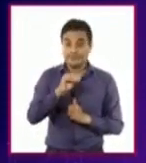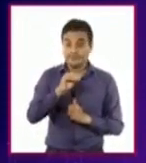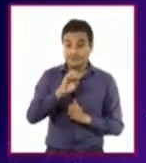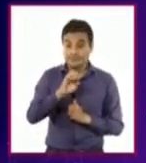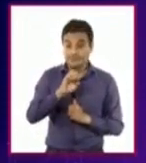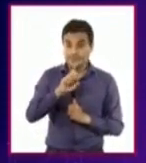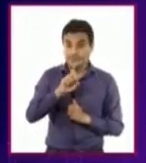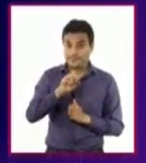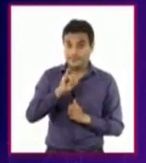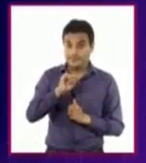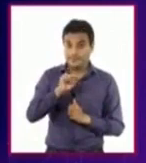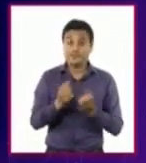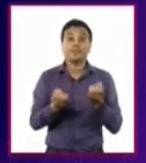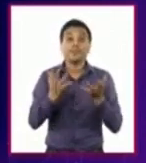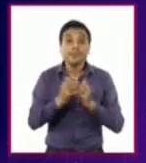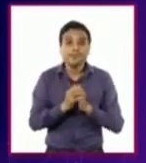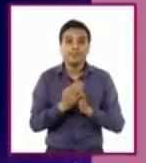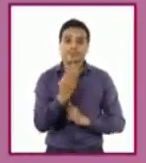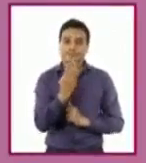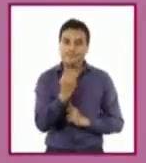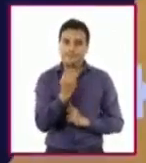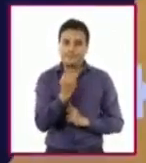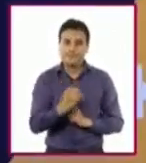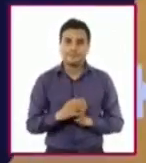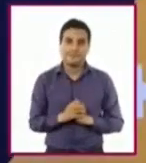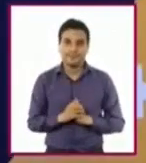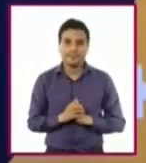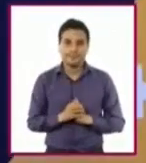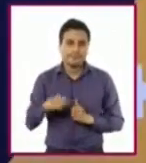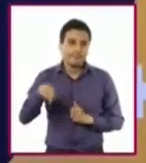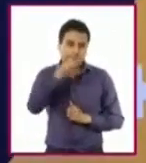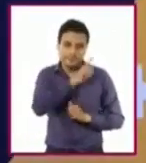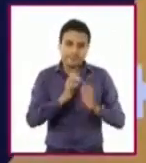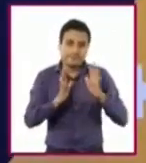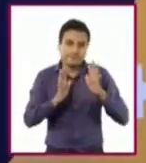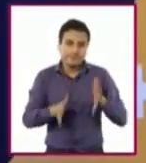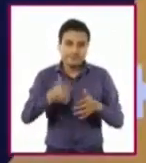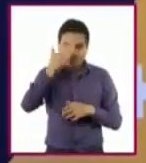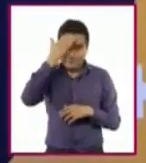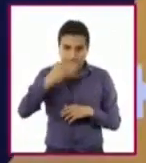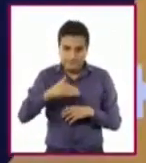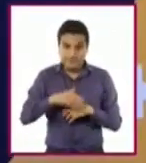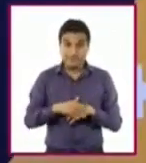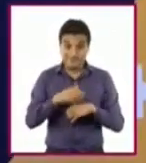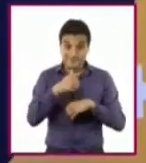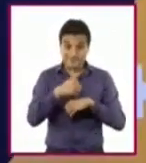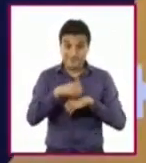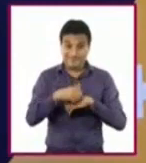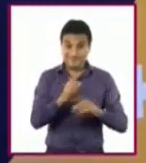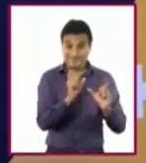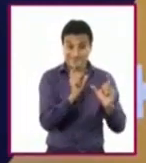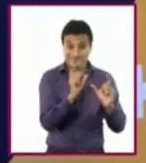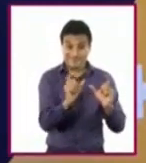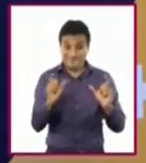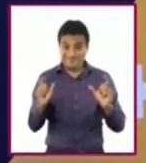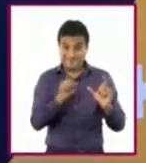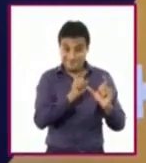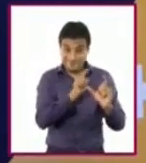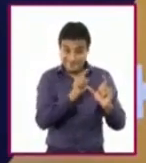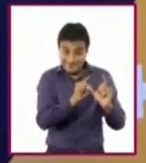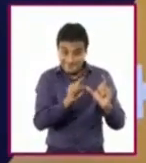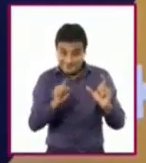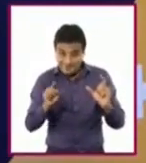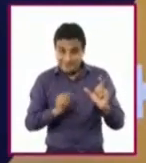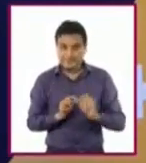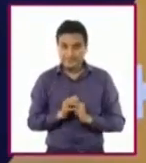conjunto de datos es 9 sabemos entonces que para los datos representados en la gráfica las medidas